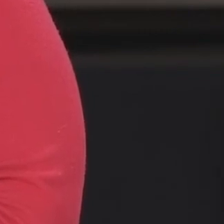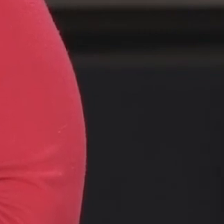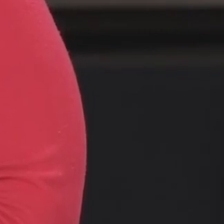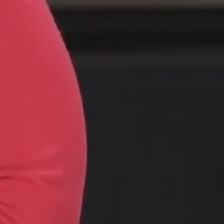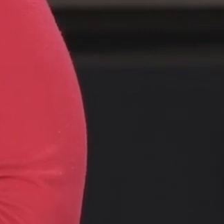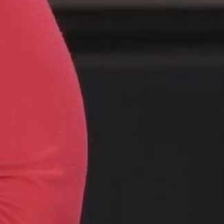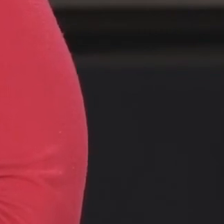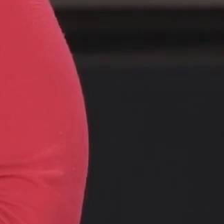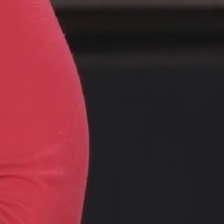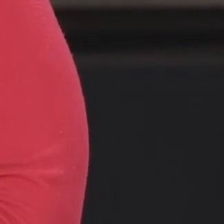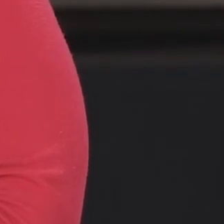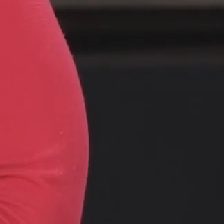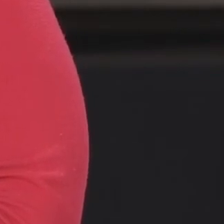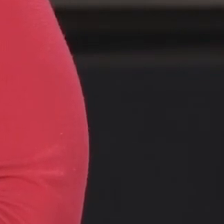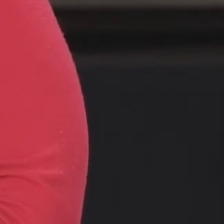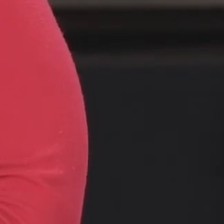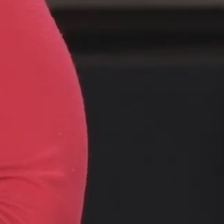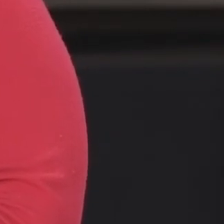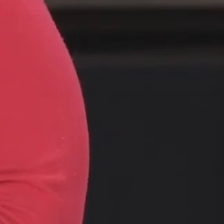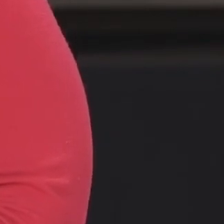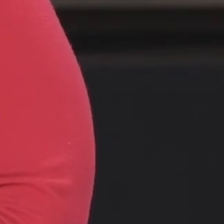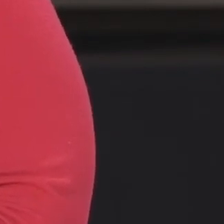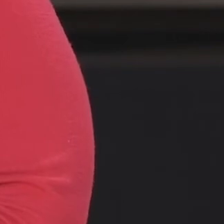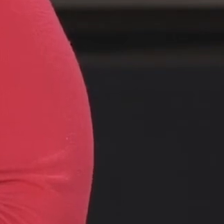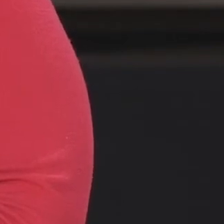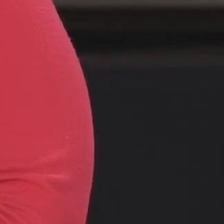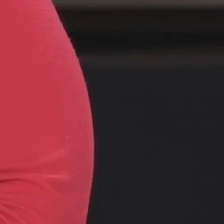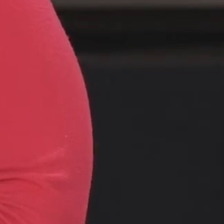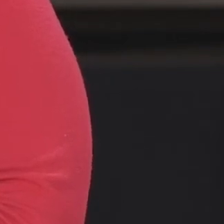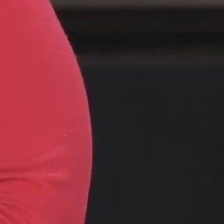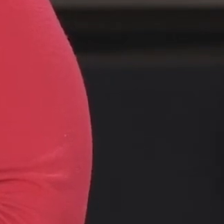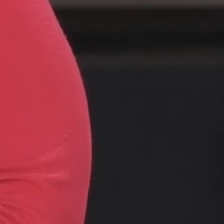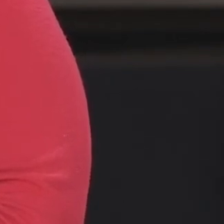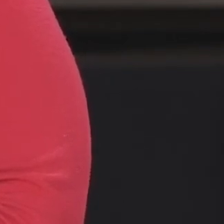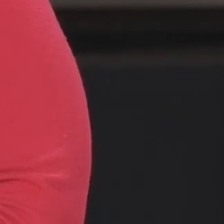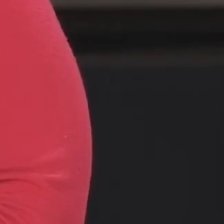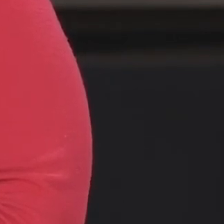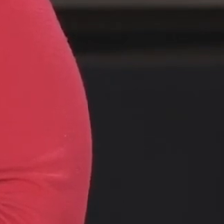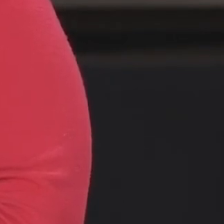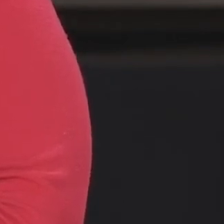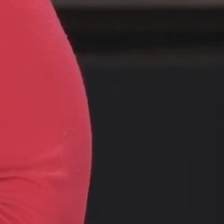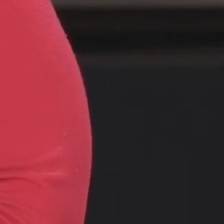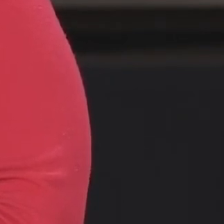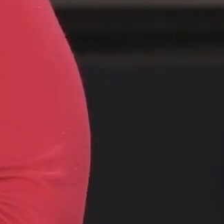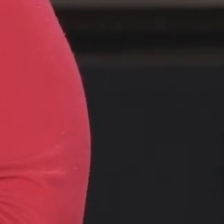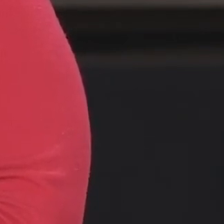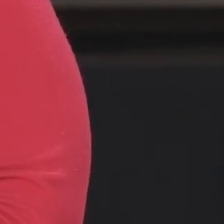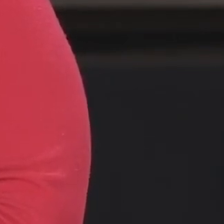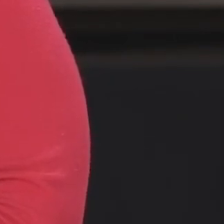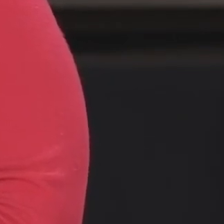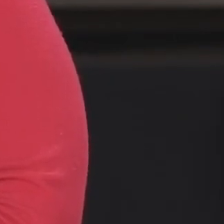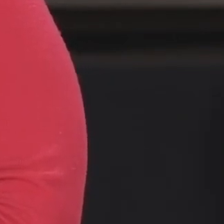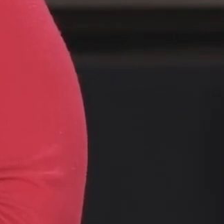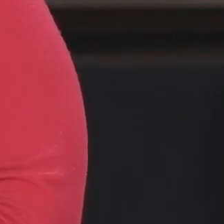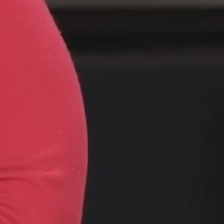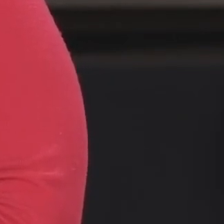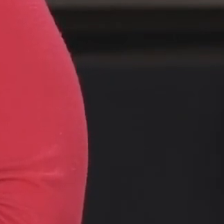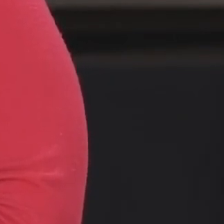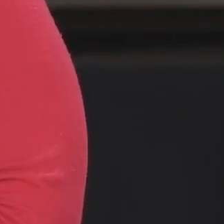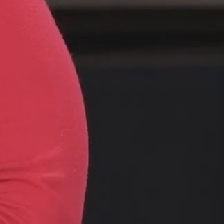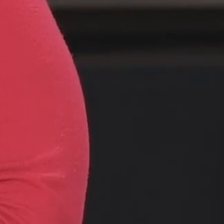su información. La administración Brian Roach sigue comprometida con la transparencia y divulgación